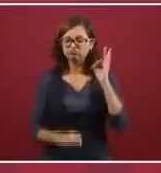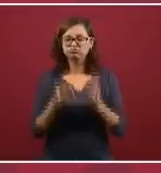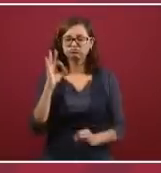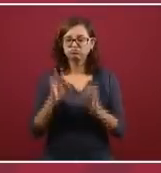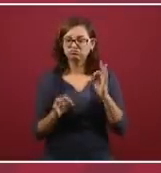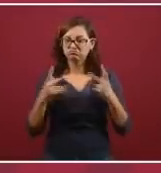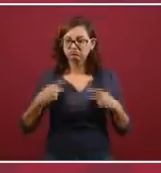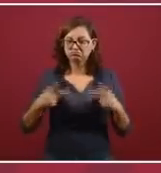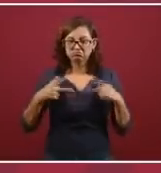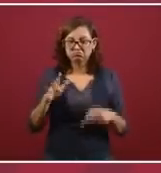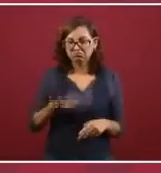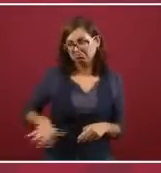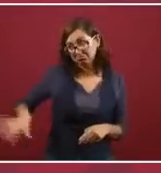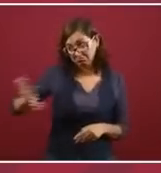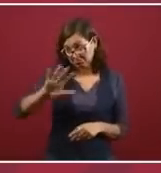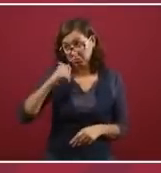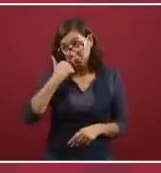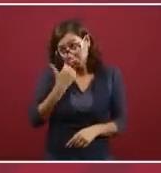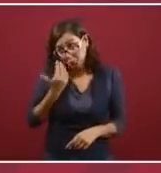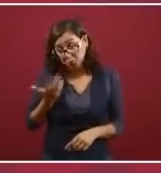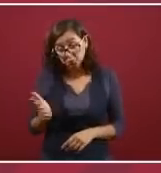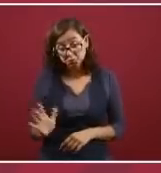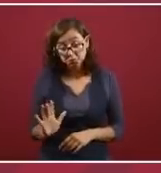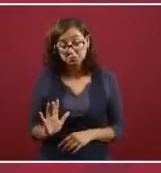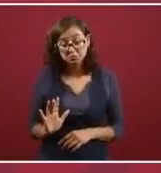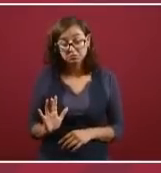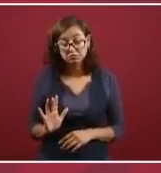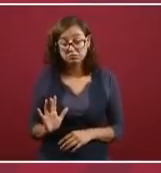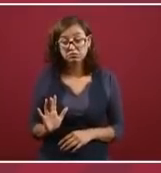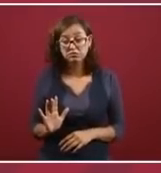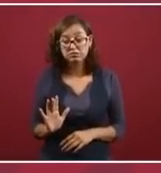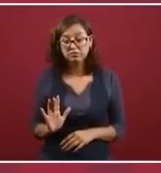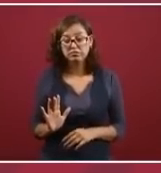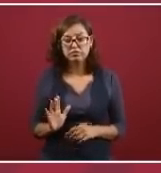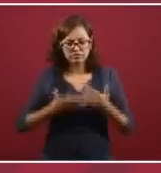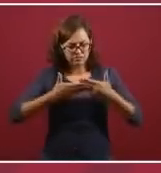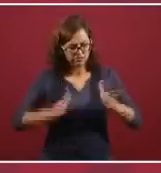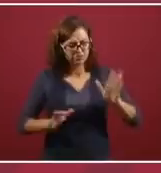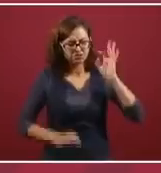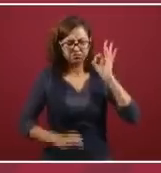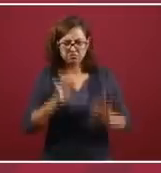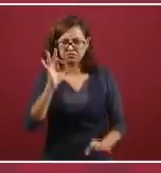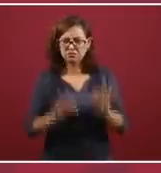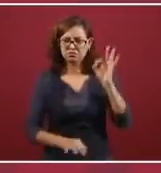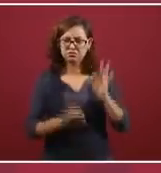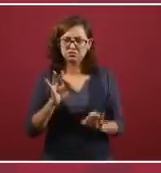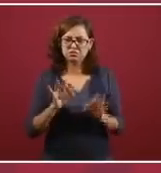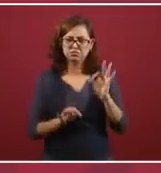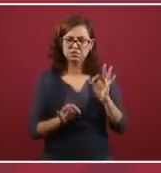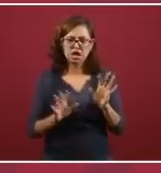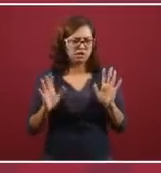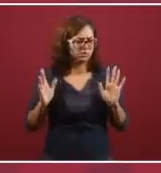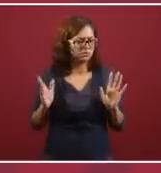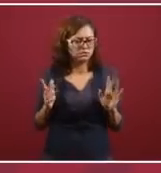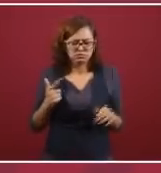la gente que quiera que se abran los procesos. Yo